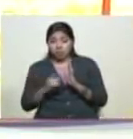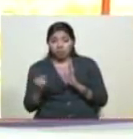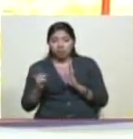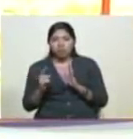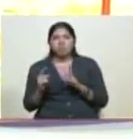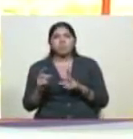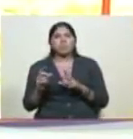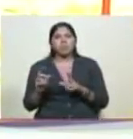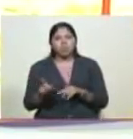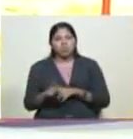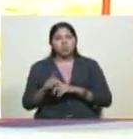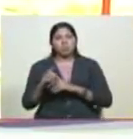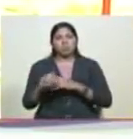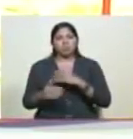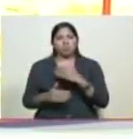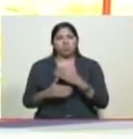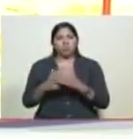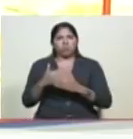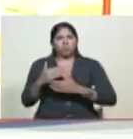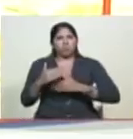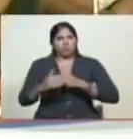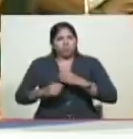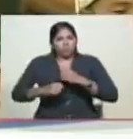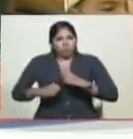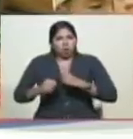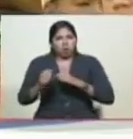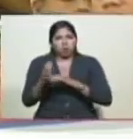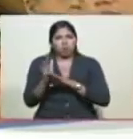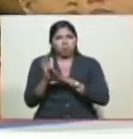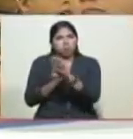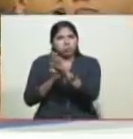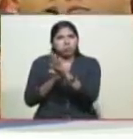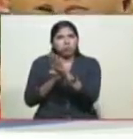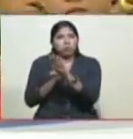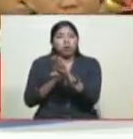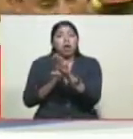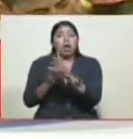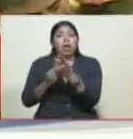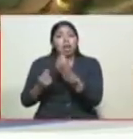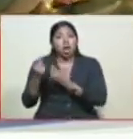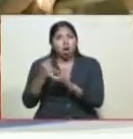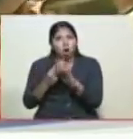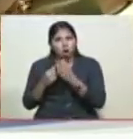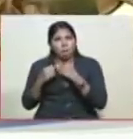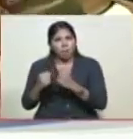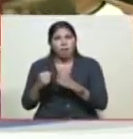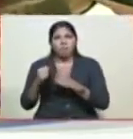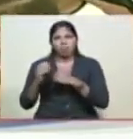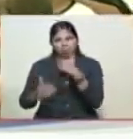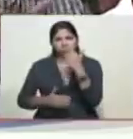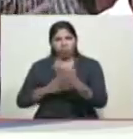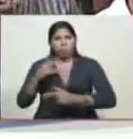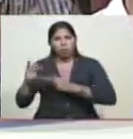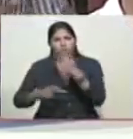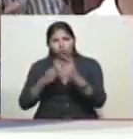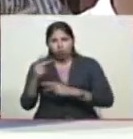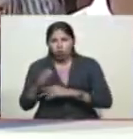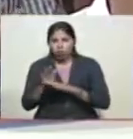de crecimiento económico, de estabilidad económica, de surgimiento de riqueza.